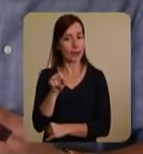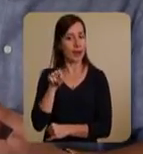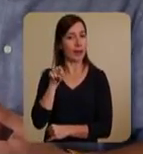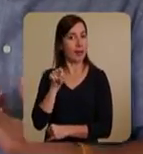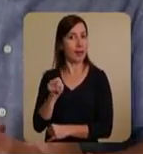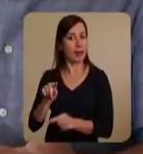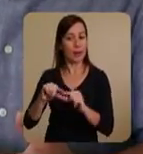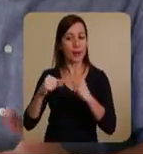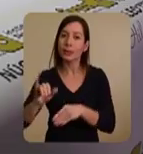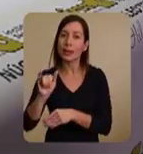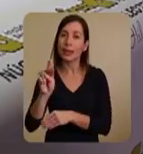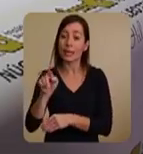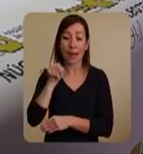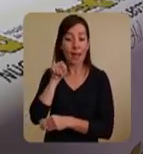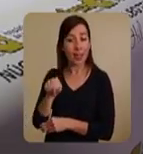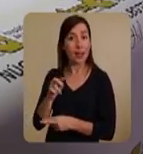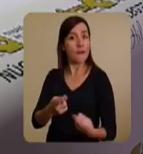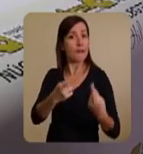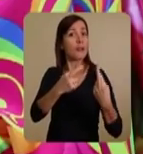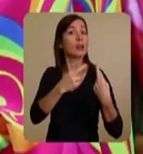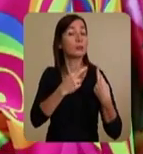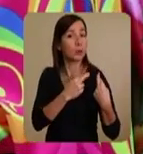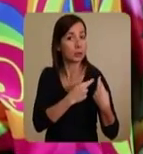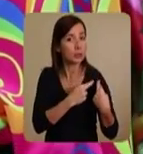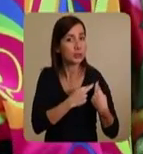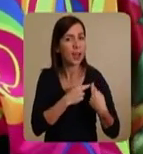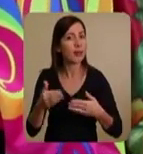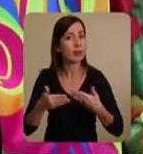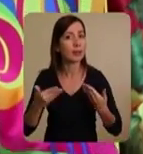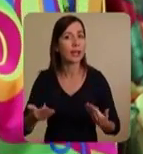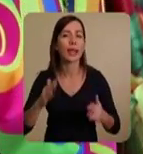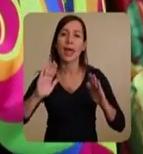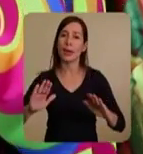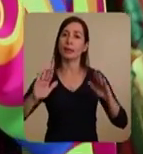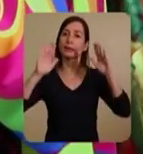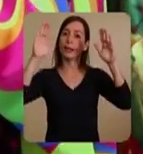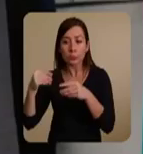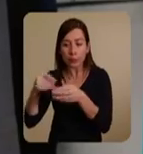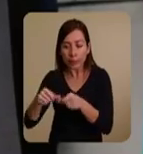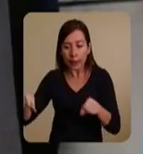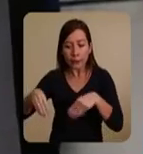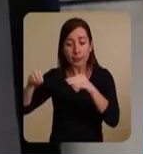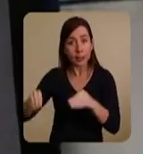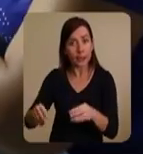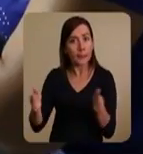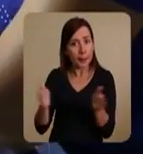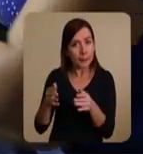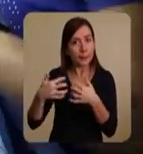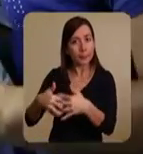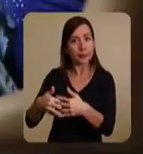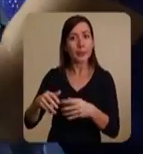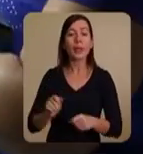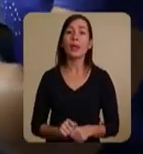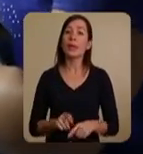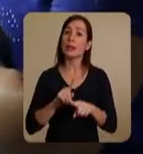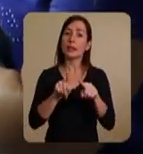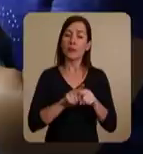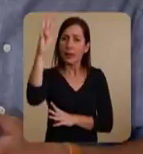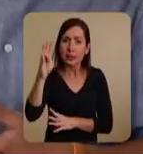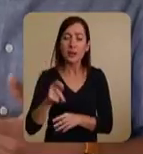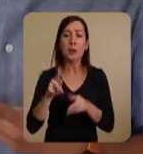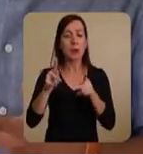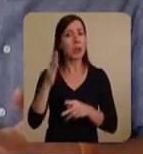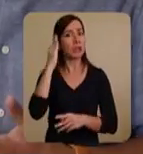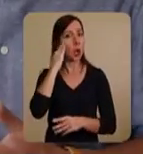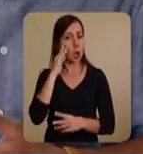INAH y creemos que el núcleo textil del INAH ha hecho un trabajo muy importante capacitando personal, personas